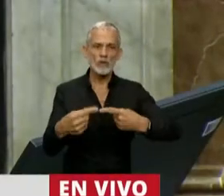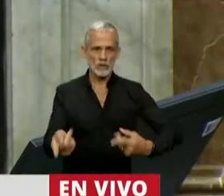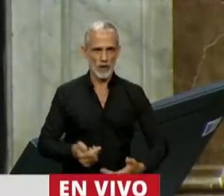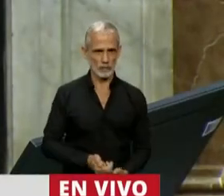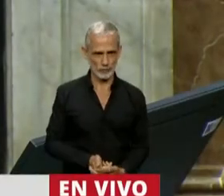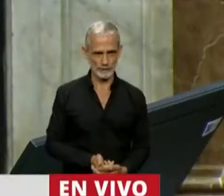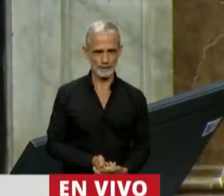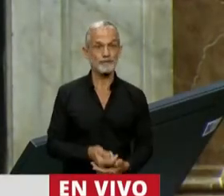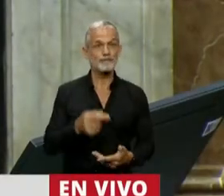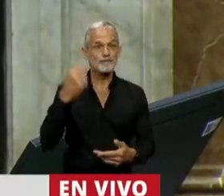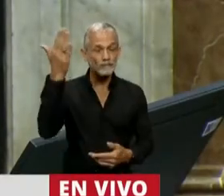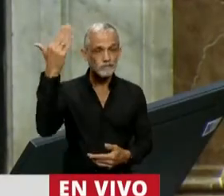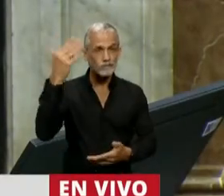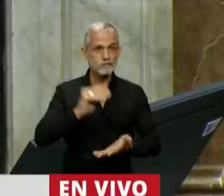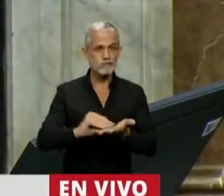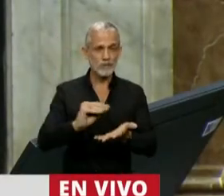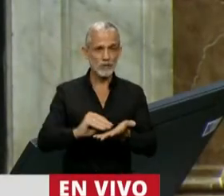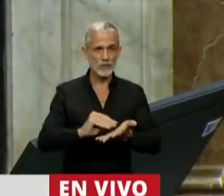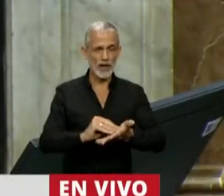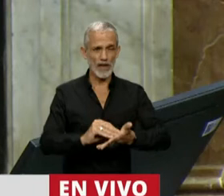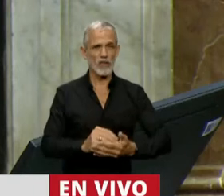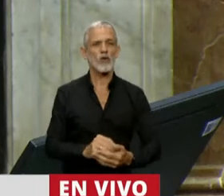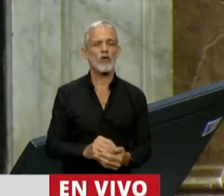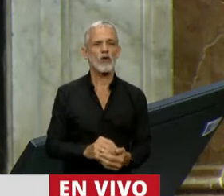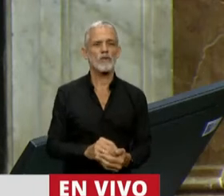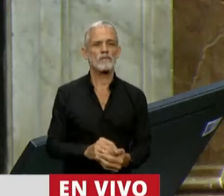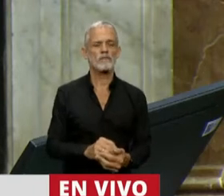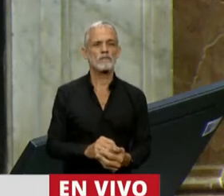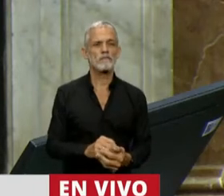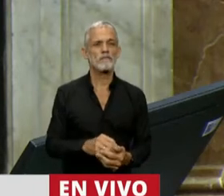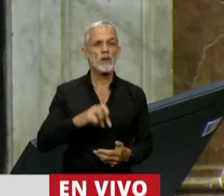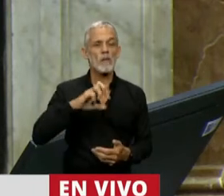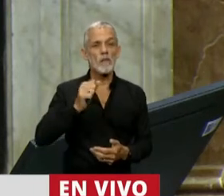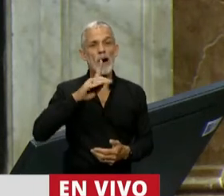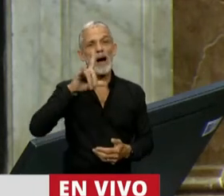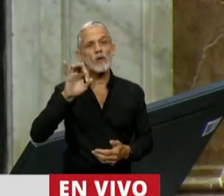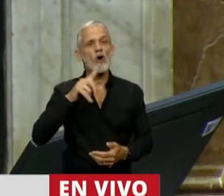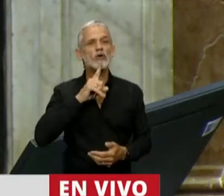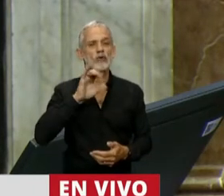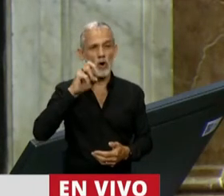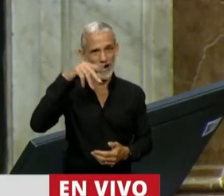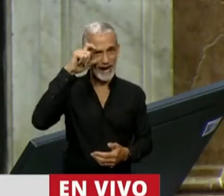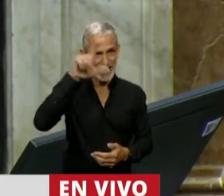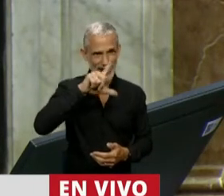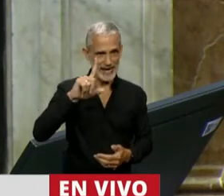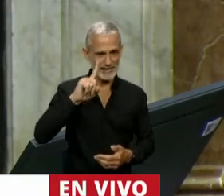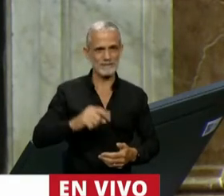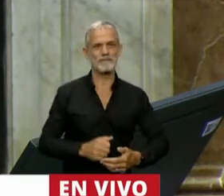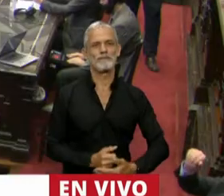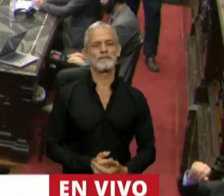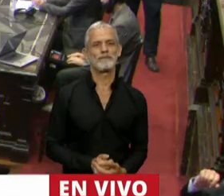Continuamos con el uso de la palabra. Tiene la palabra el diputado Pablo Gabriel Tonelli.